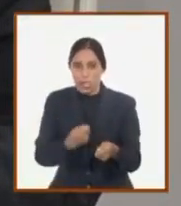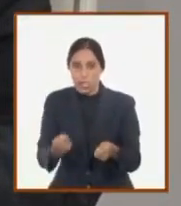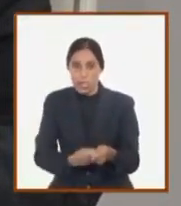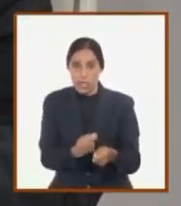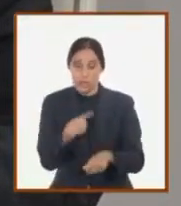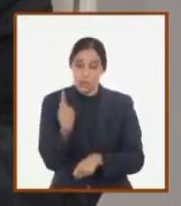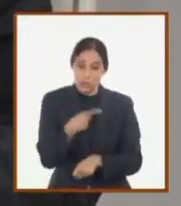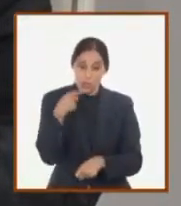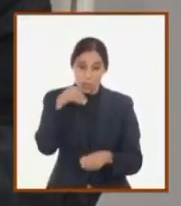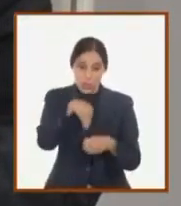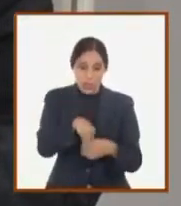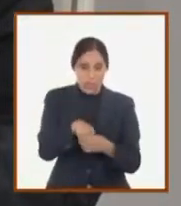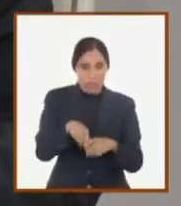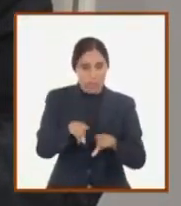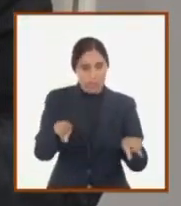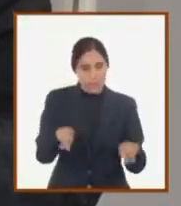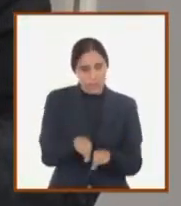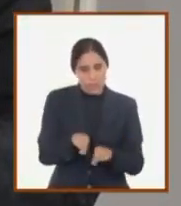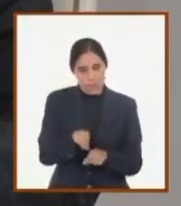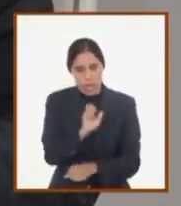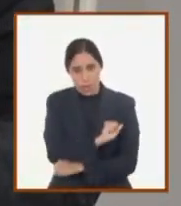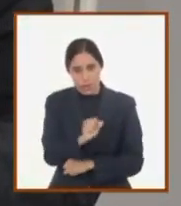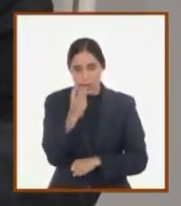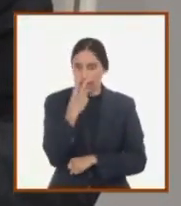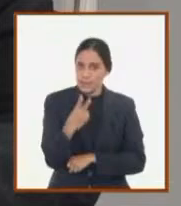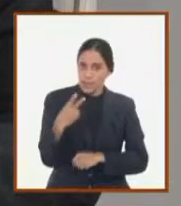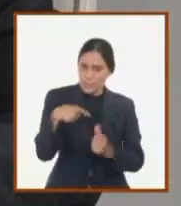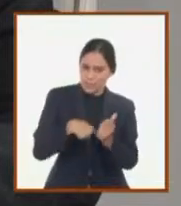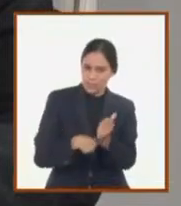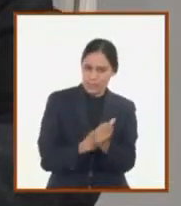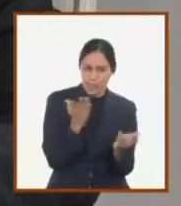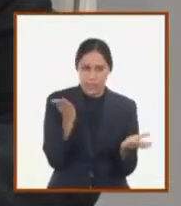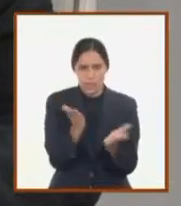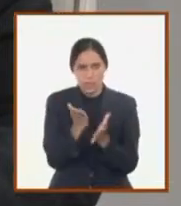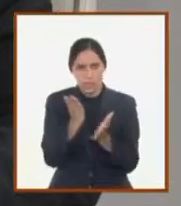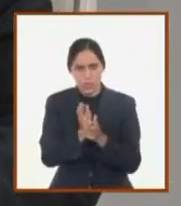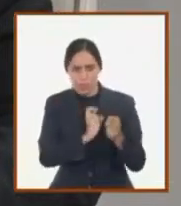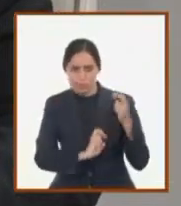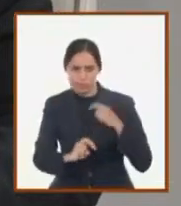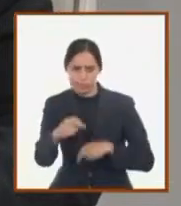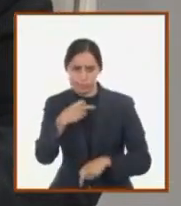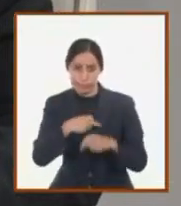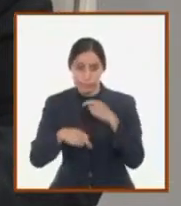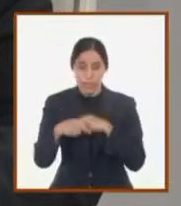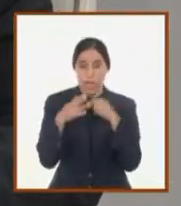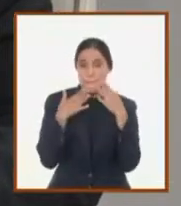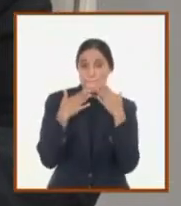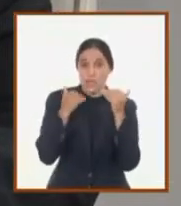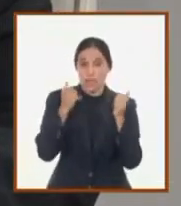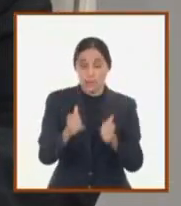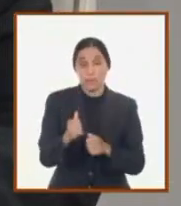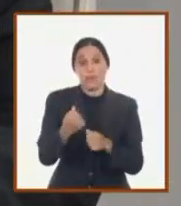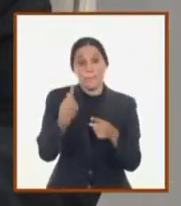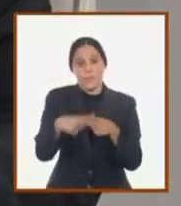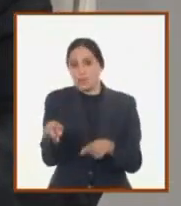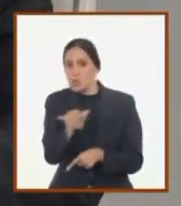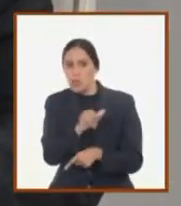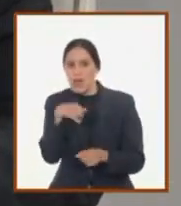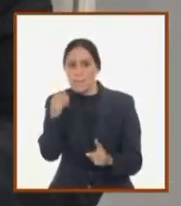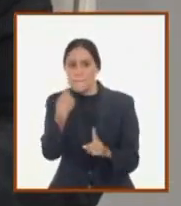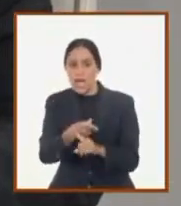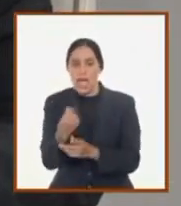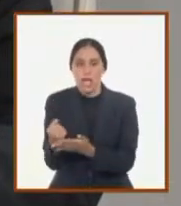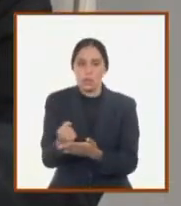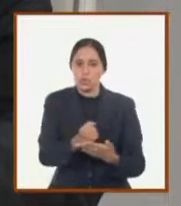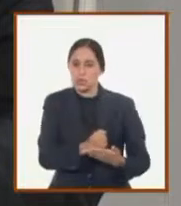desde la oficina lograr profundizar en el estudio en la investigación pero también ayudar también colaborar en la